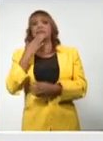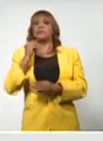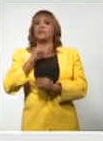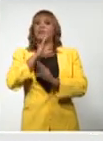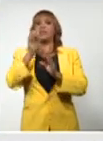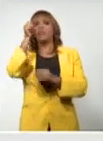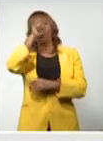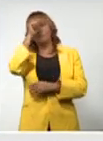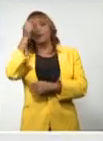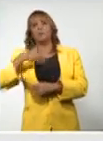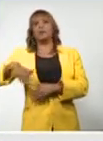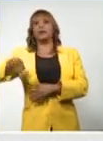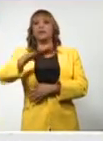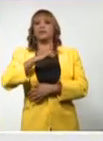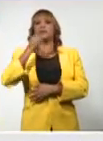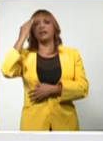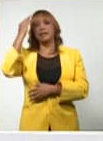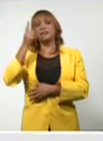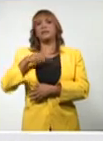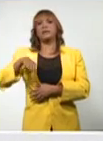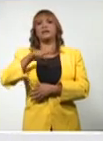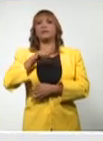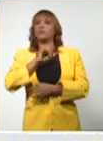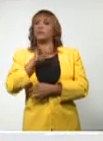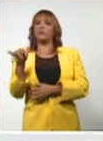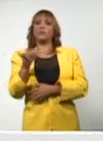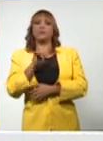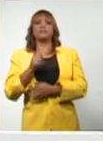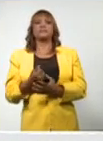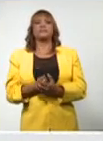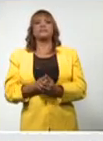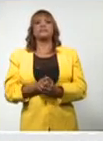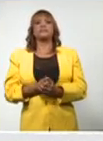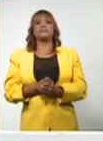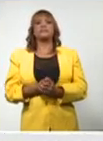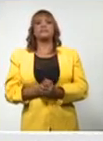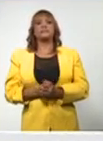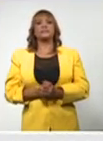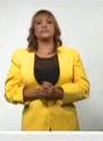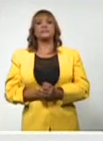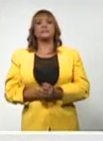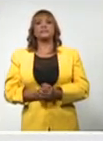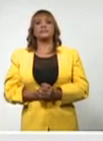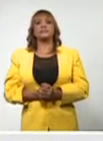agradecimiento, doctor, también para usted y para todos los que nos siguen. Devolvemos la señal a los estudios centrales.